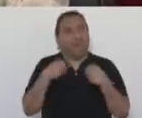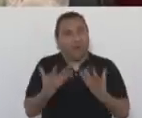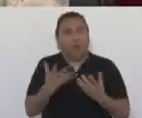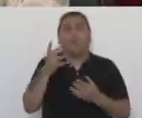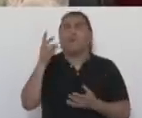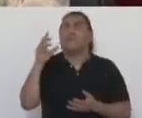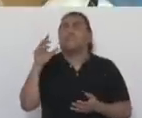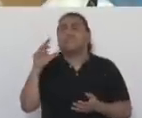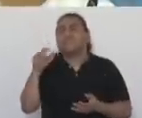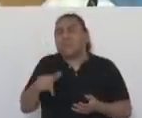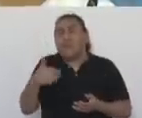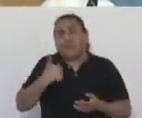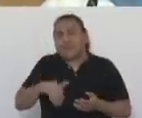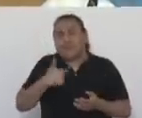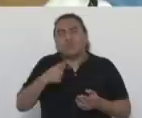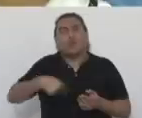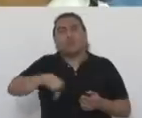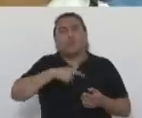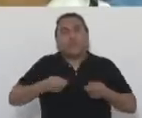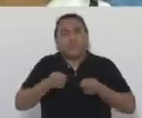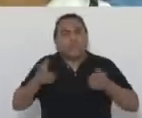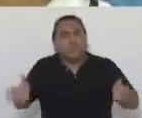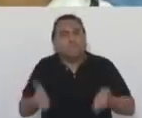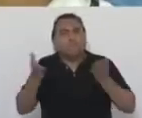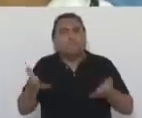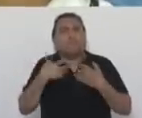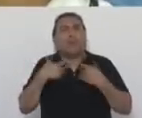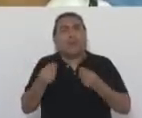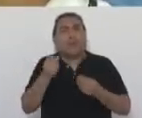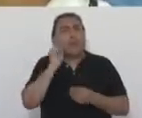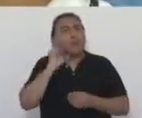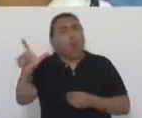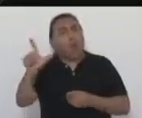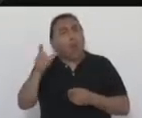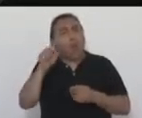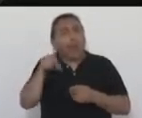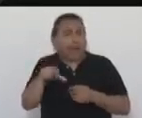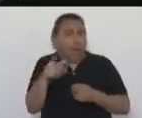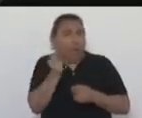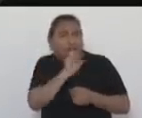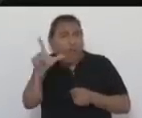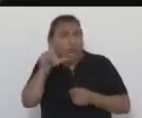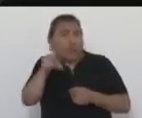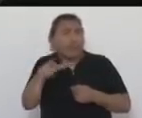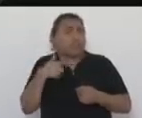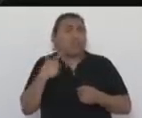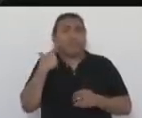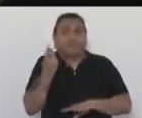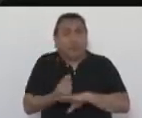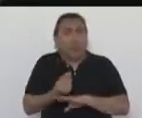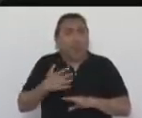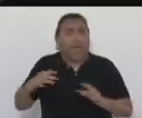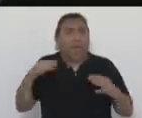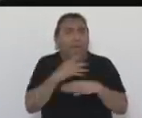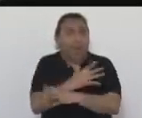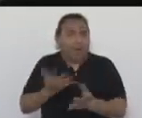que empujamos a la gente a no ejercer lo que es el rol más alto de una democracia, el rol de ciudadano. Sé que estas